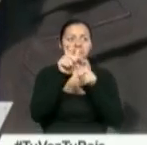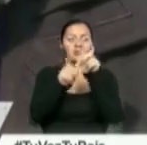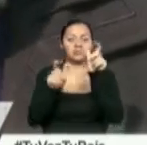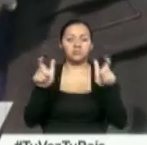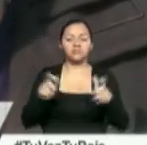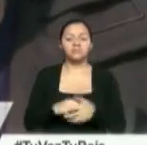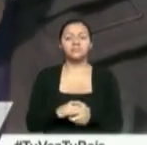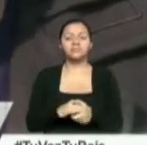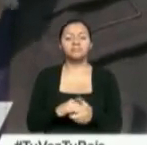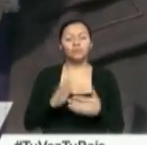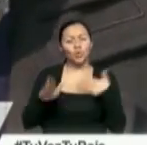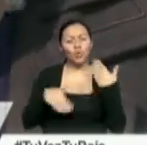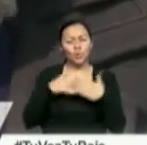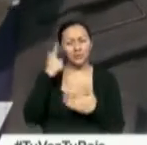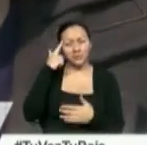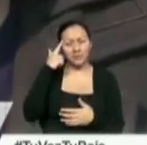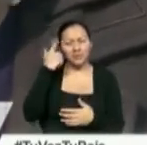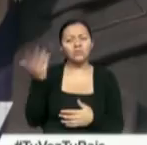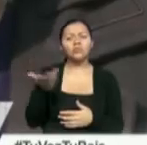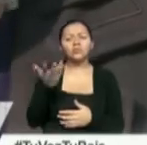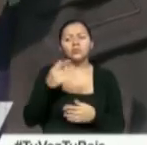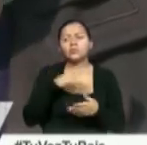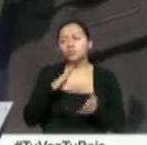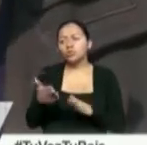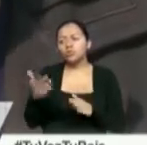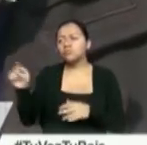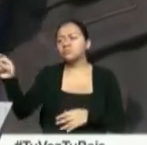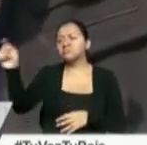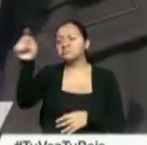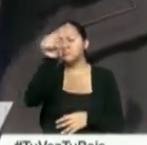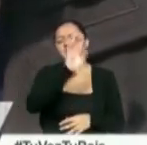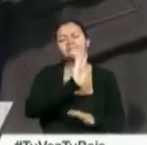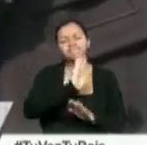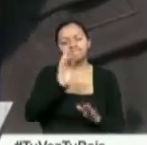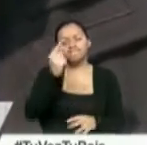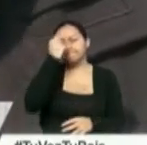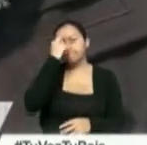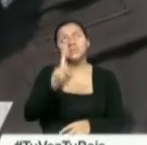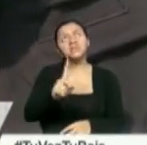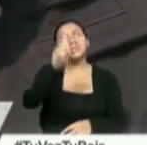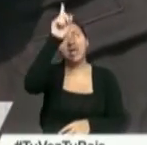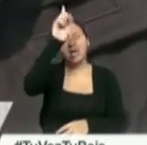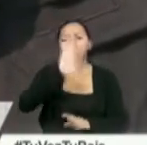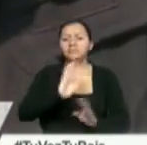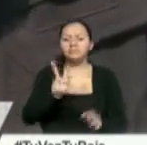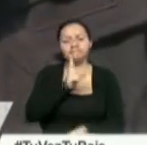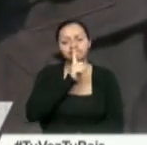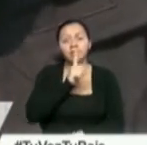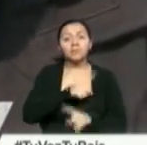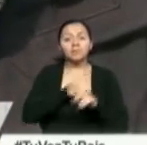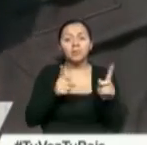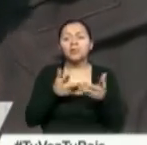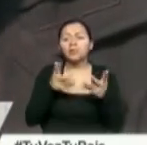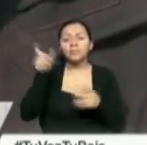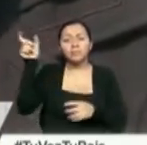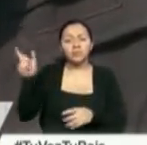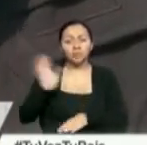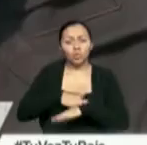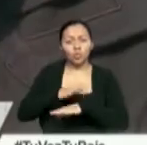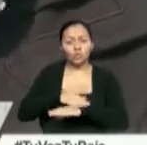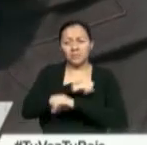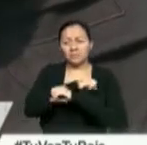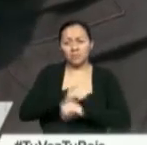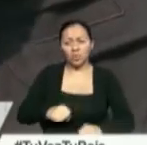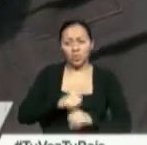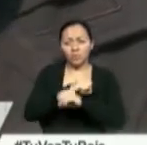todos sabemos dónde están los que murieron estamos convencidos de que están en el cielo pero adónde irá la persona cuando